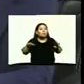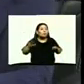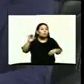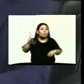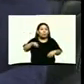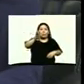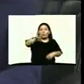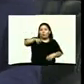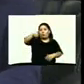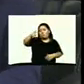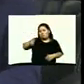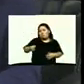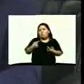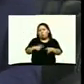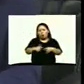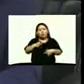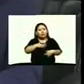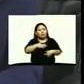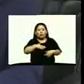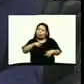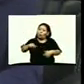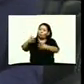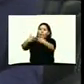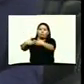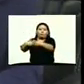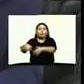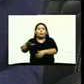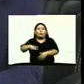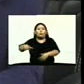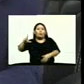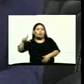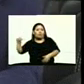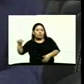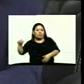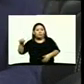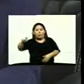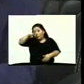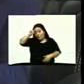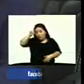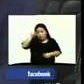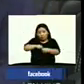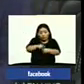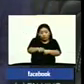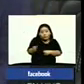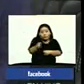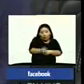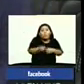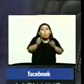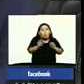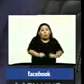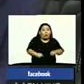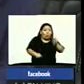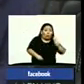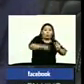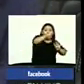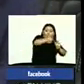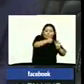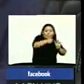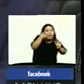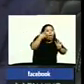meses, pero tienen otras empresas en Los Ángeles, agrícola, que 4 meses puede ser en Yuma, por ejemplo, y otros